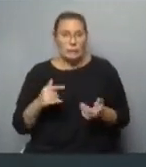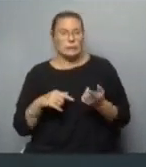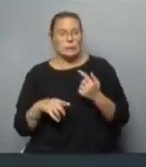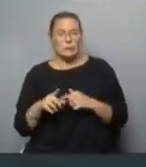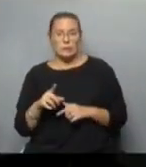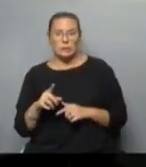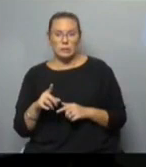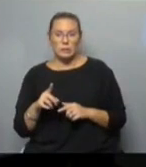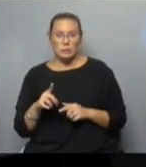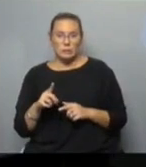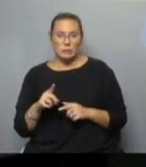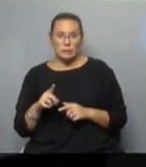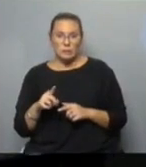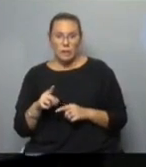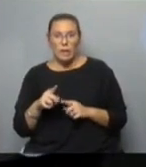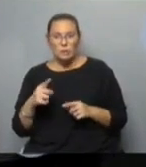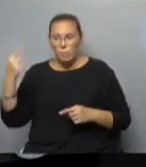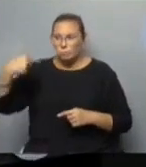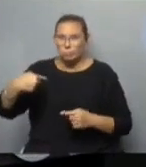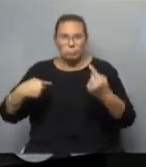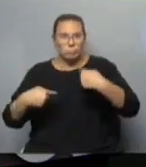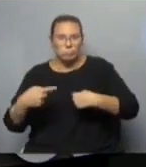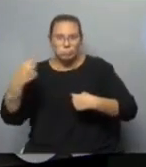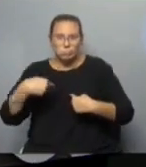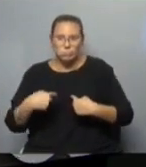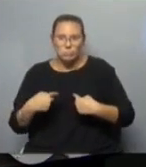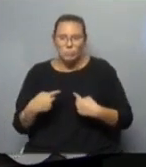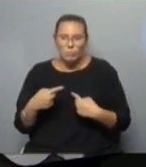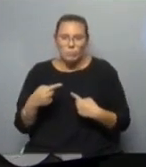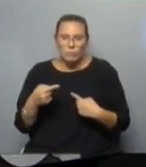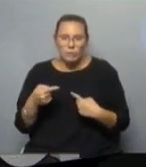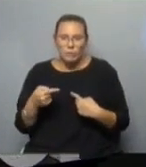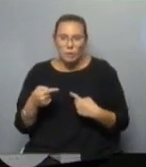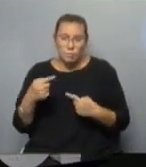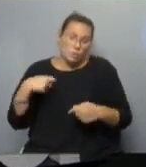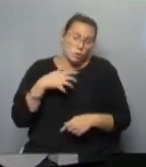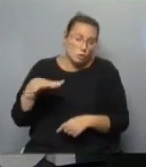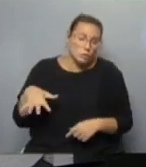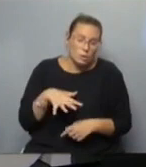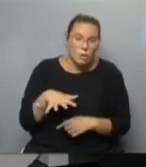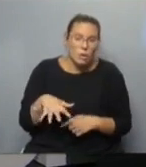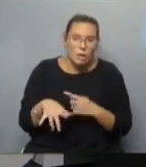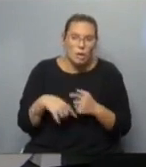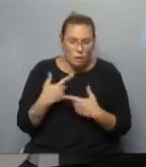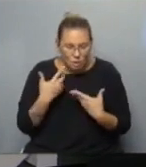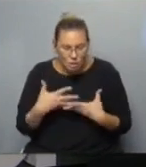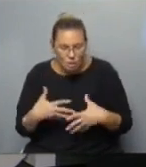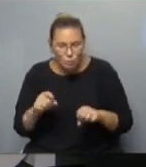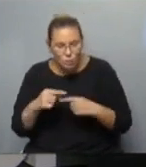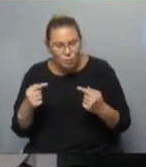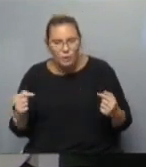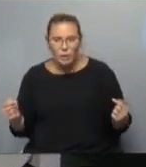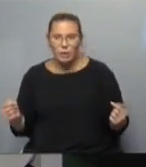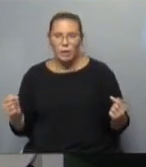entonces, entre esos mandatos, entre esos sí, mandatos de la sociedad, descubrís que hay otras cosas.